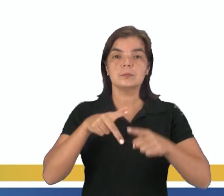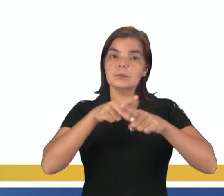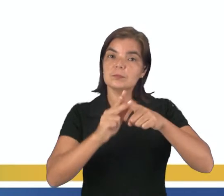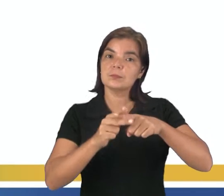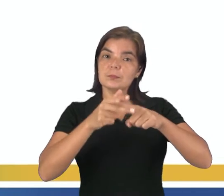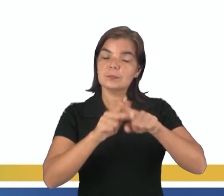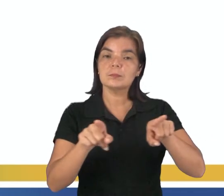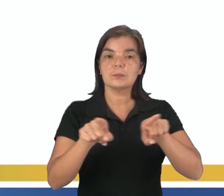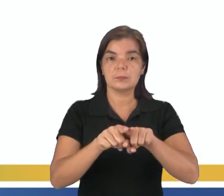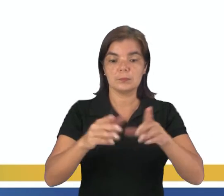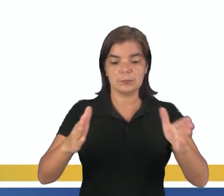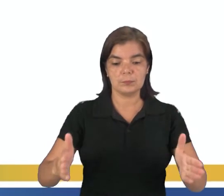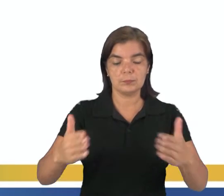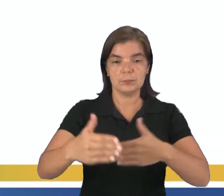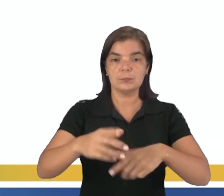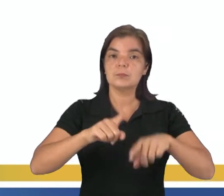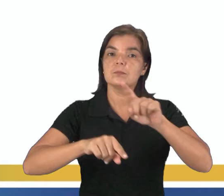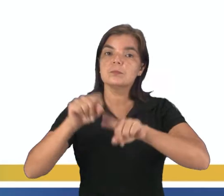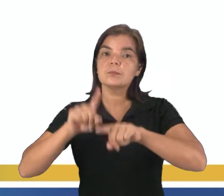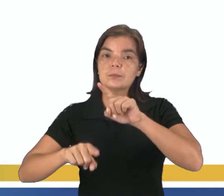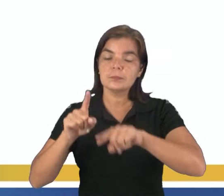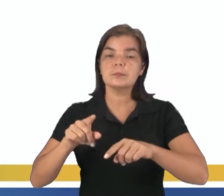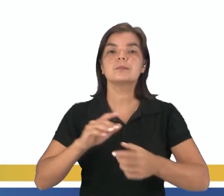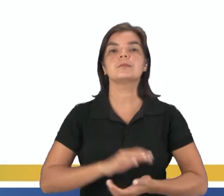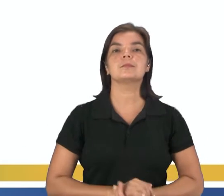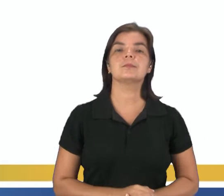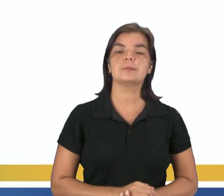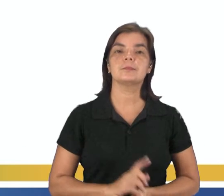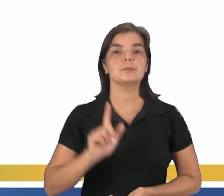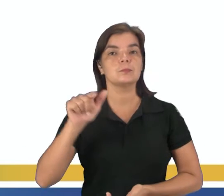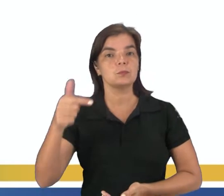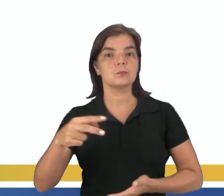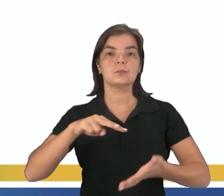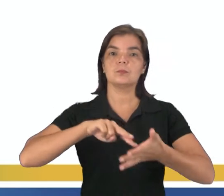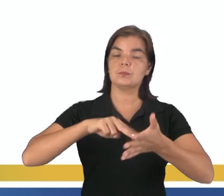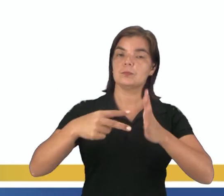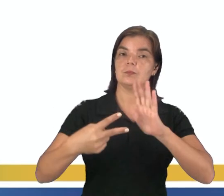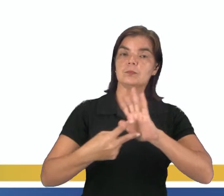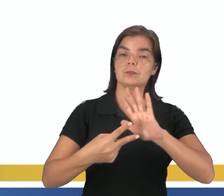seria a chave que está na caixa de ferramentas. Essa outra já faz